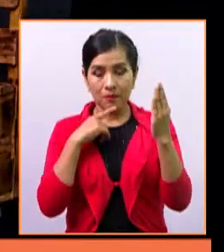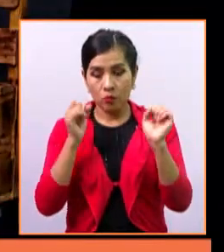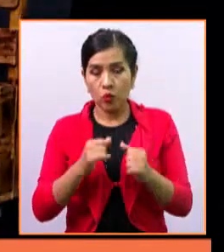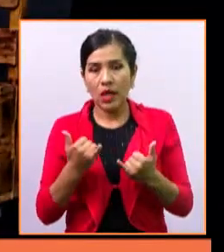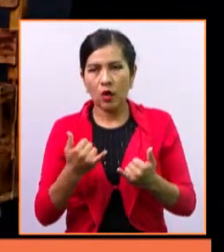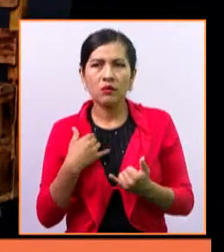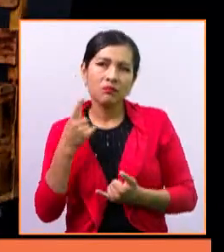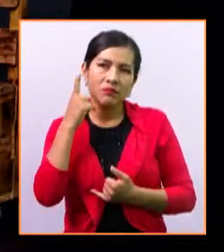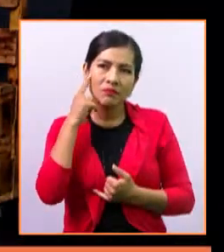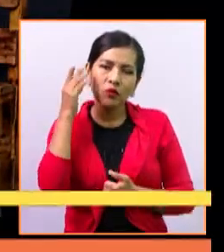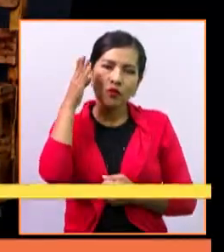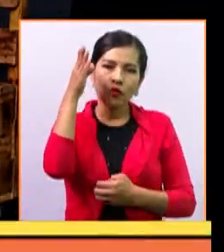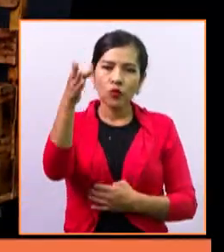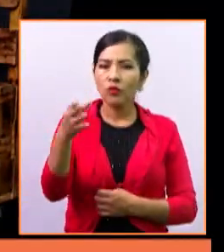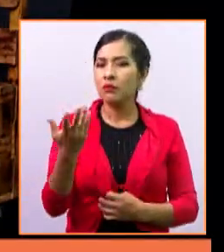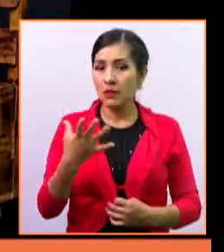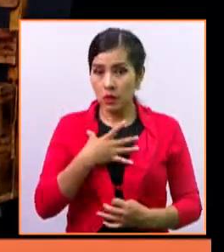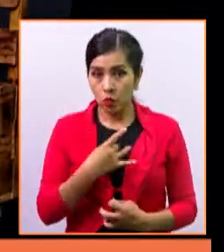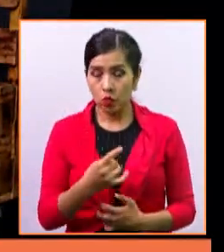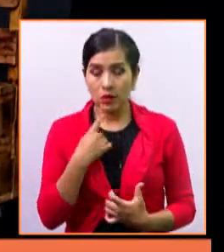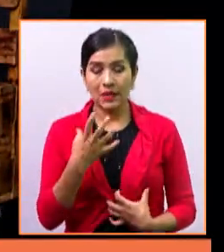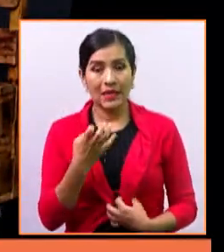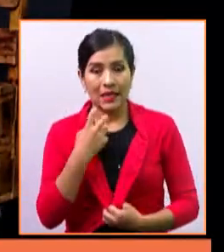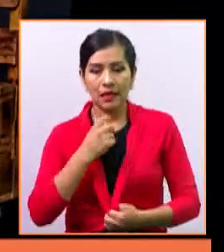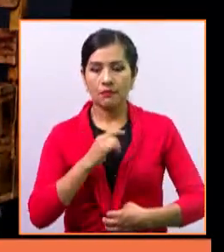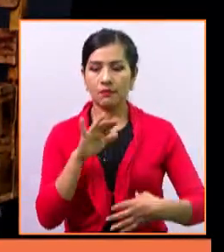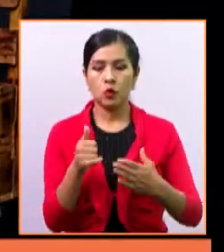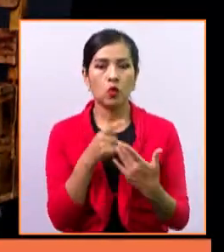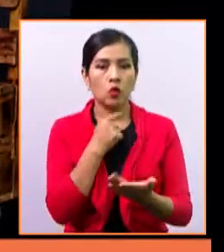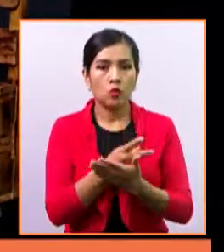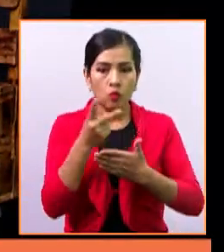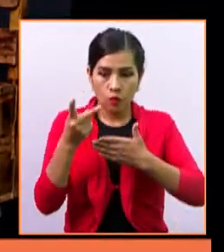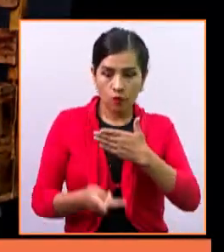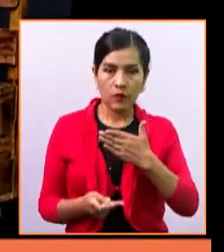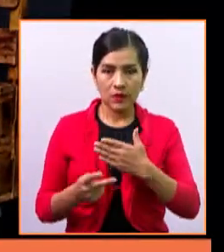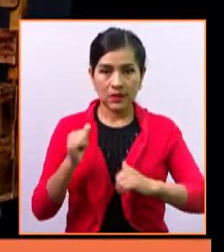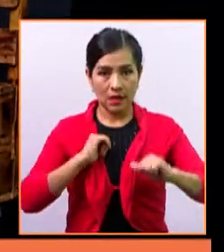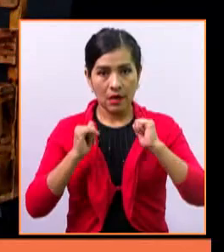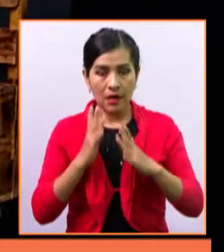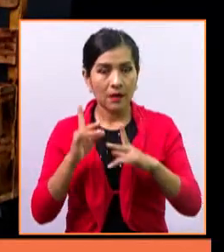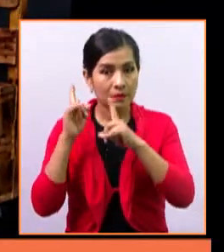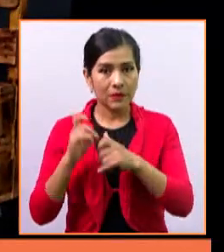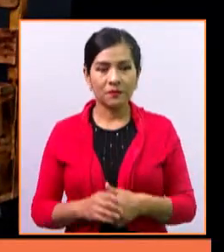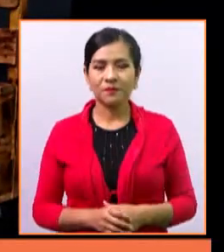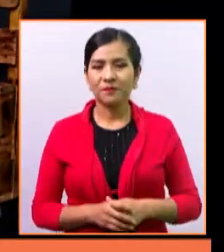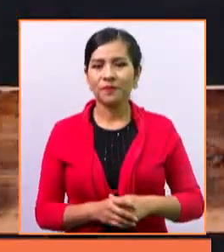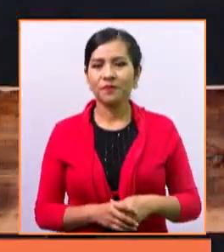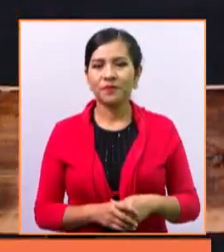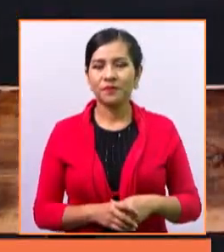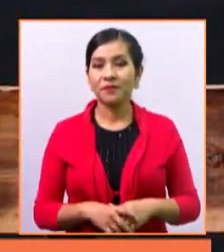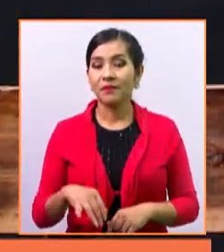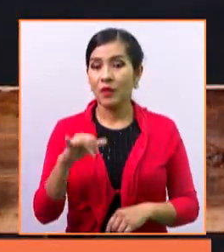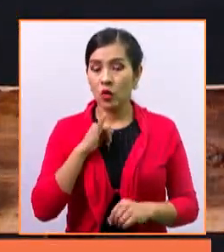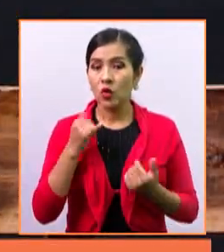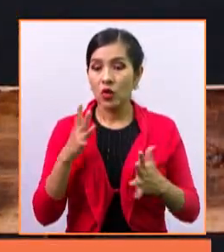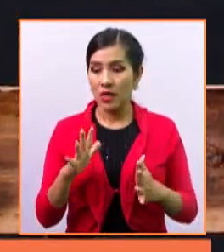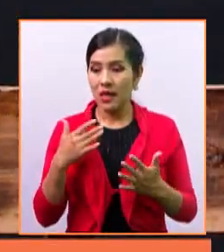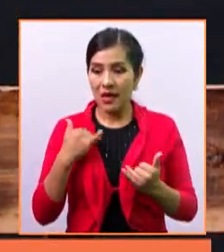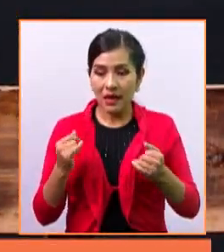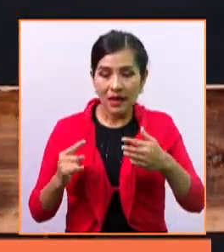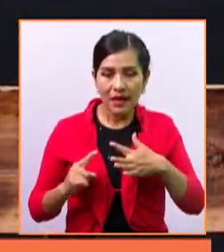te quieras dedicar de forma profesional a la actuación, al arte. La verdad es que lo estuve